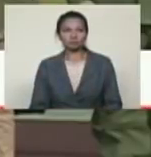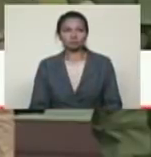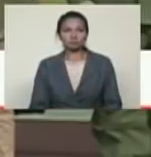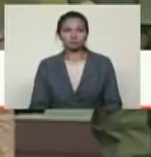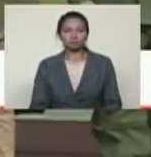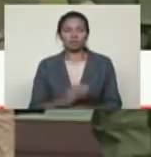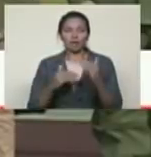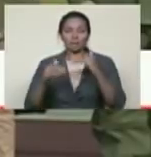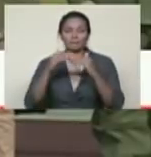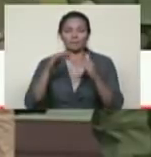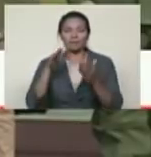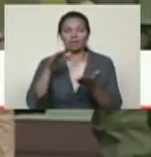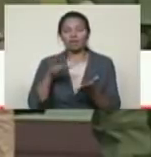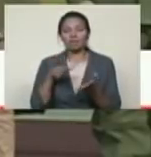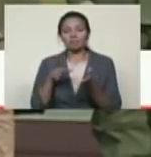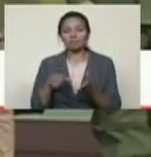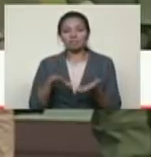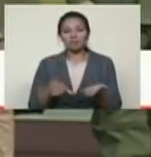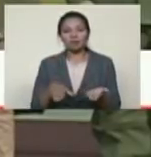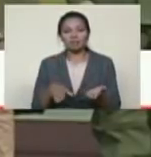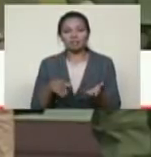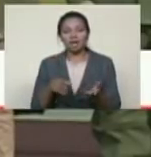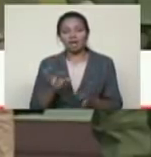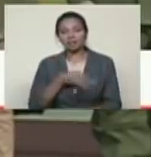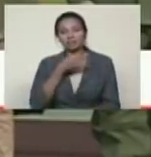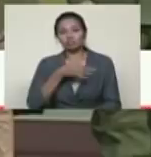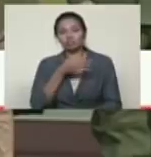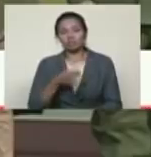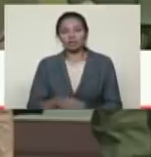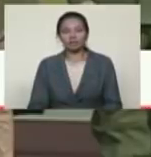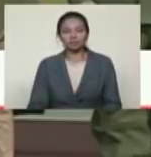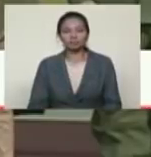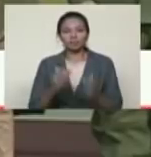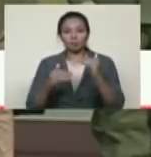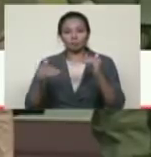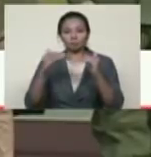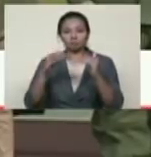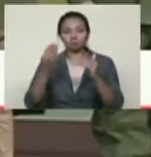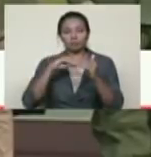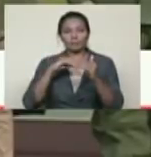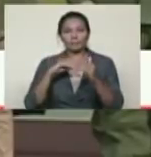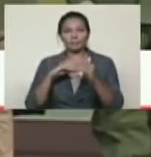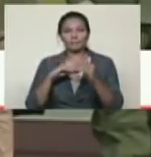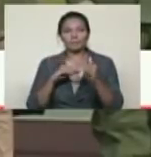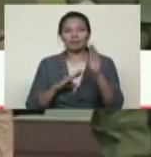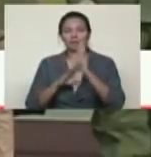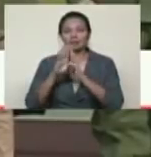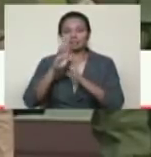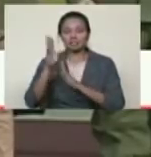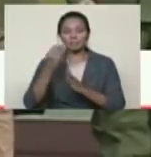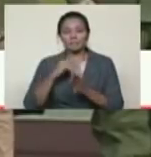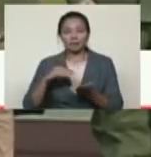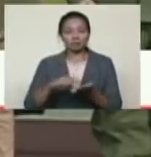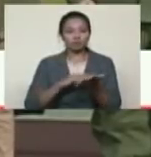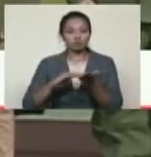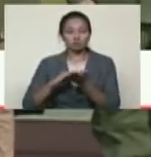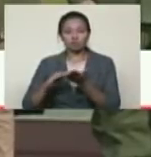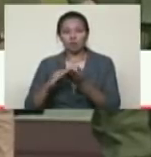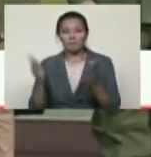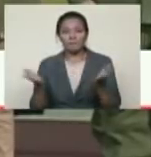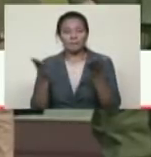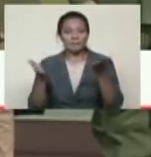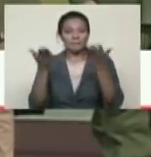la mayor suma de felicidad social y la mayor suma de crecimiento, recuperación y